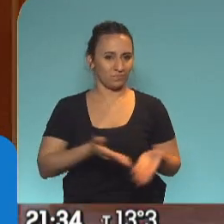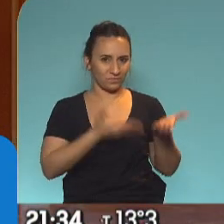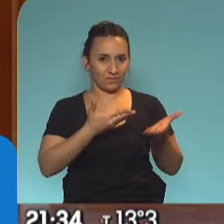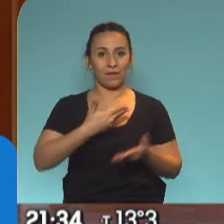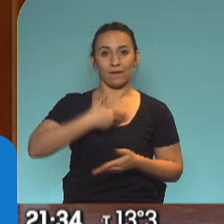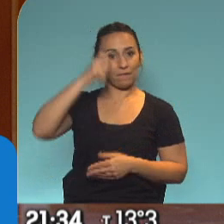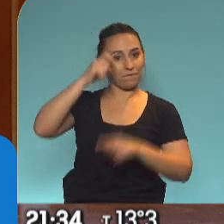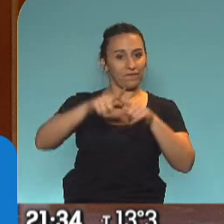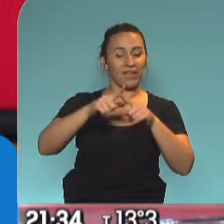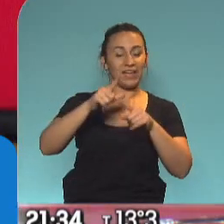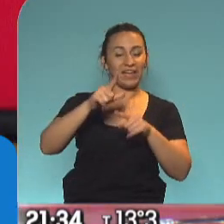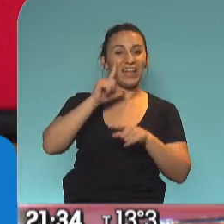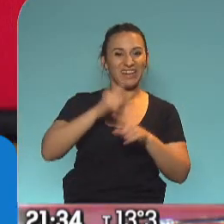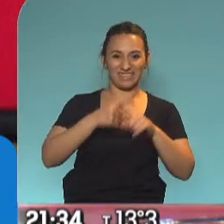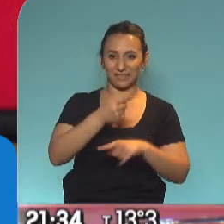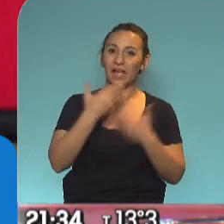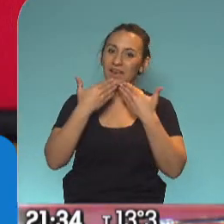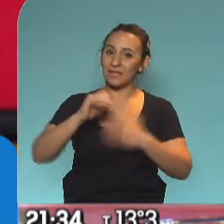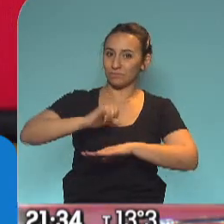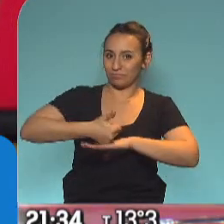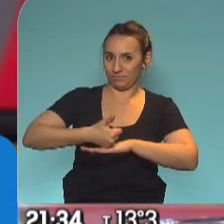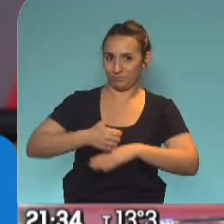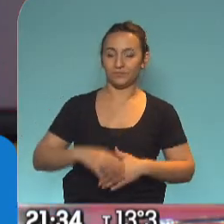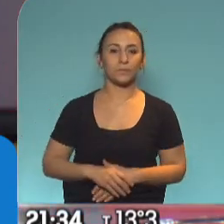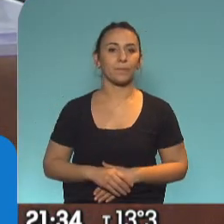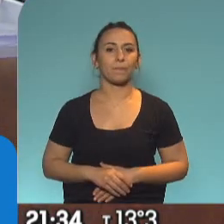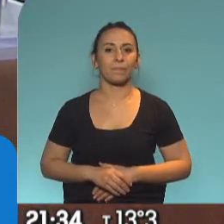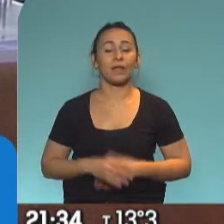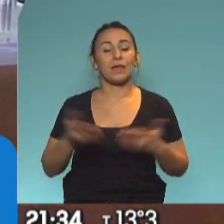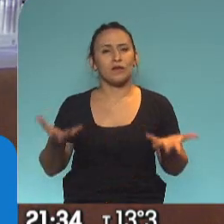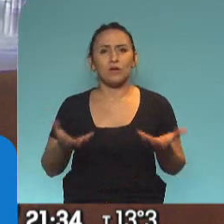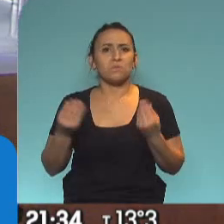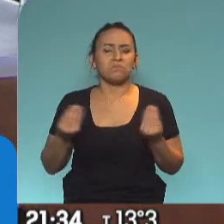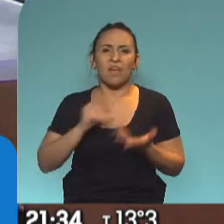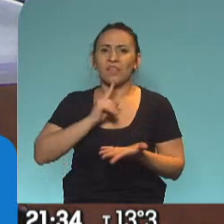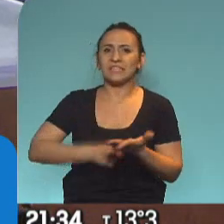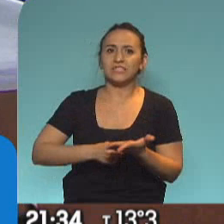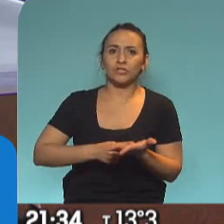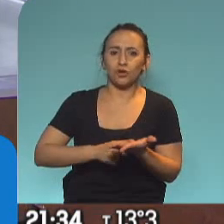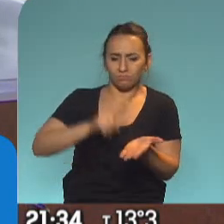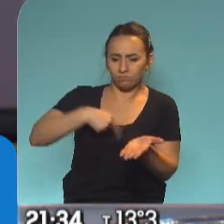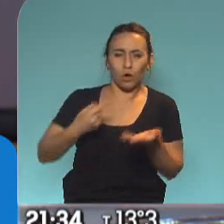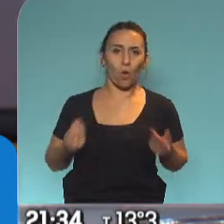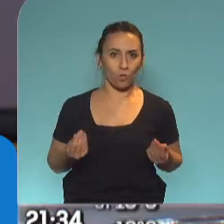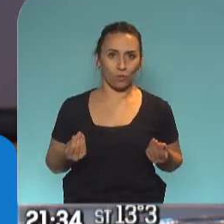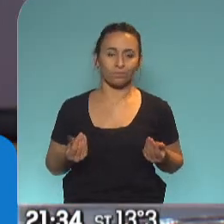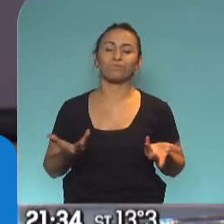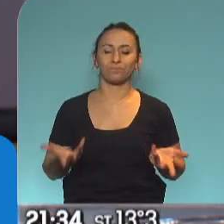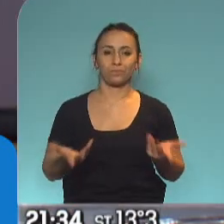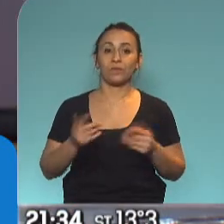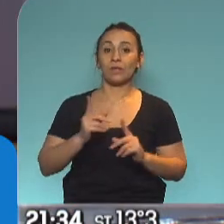Por favor. Gracias por estar aquí en la televisión pública. ¿Por qué razón se dio la decisión? Son las que están en